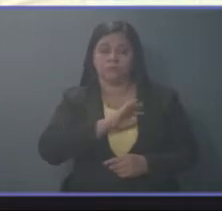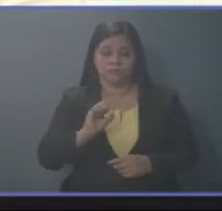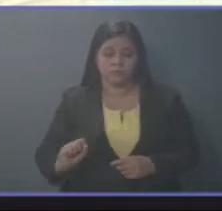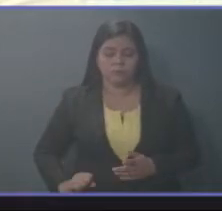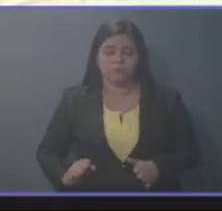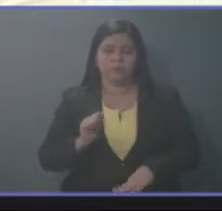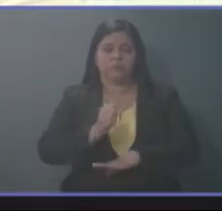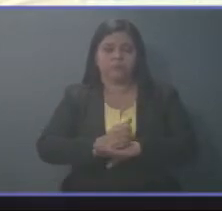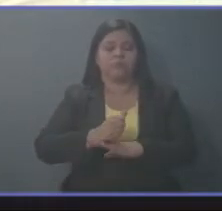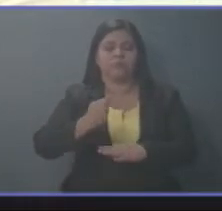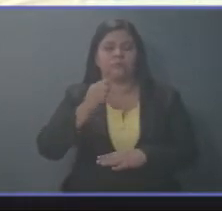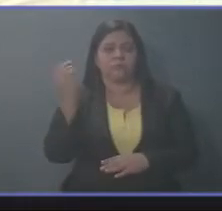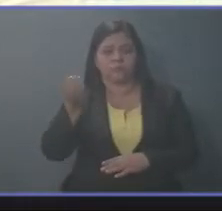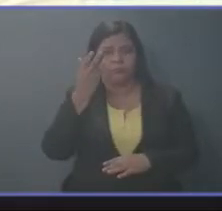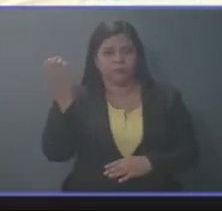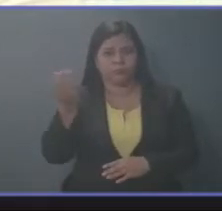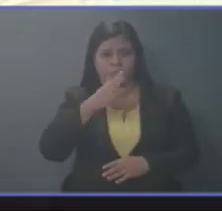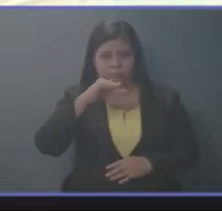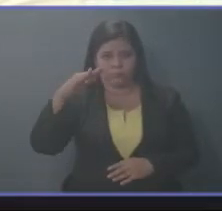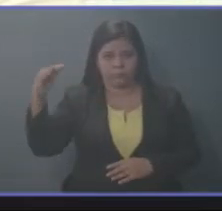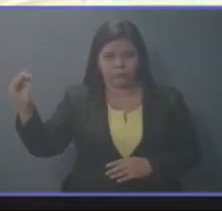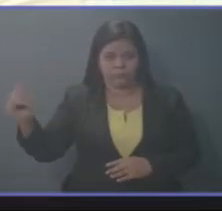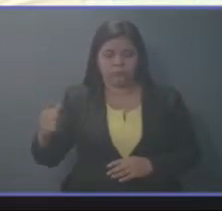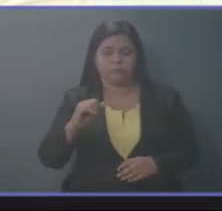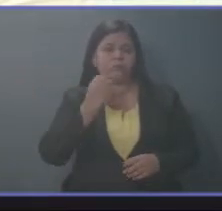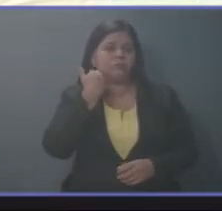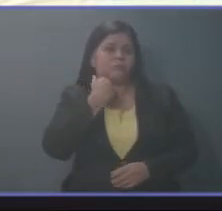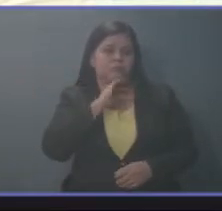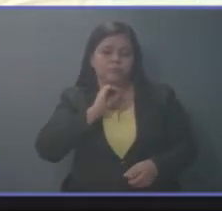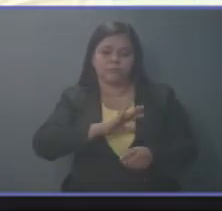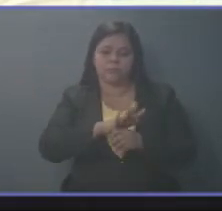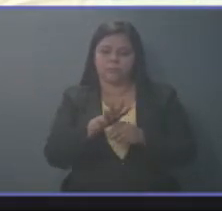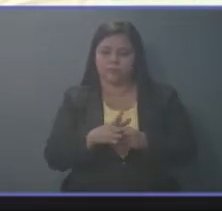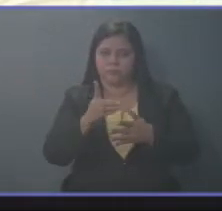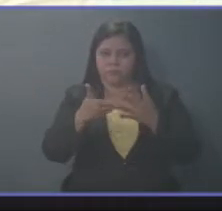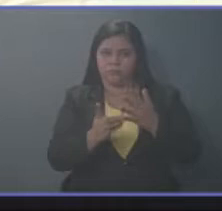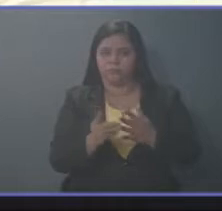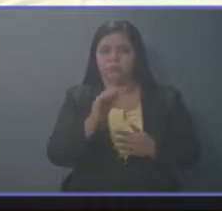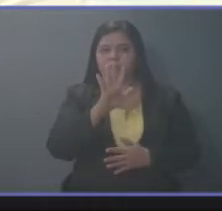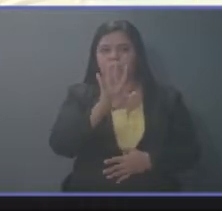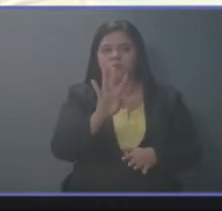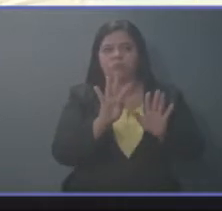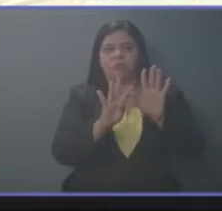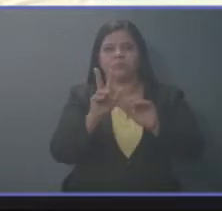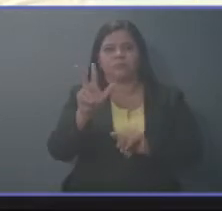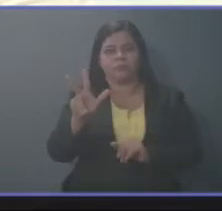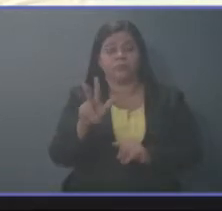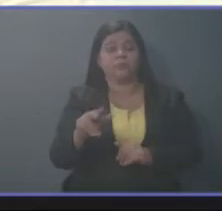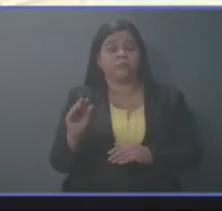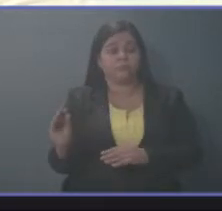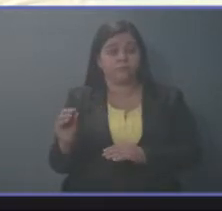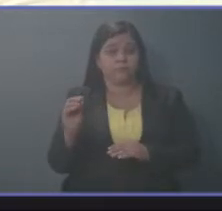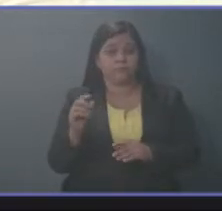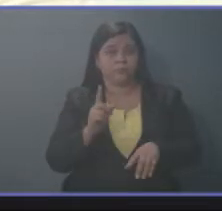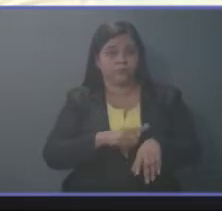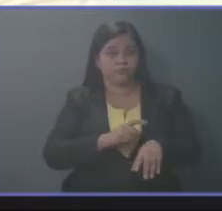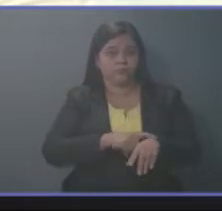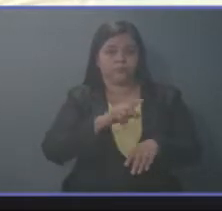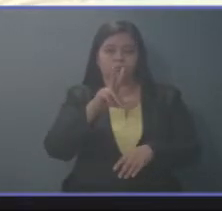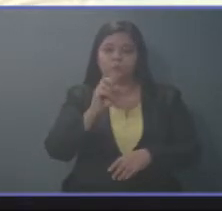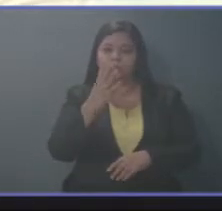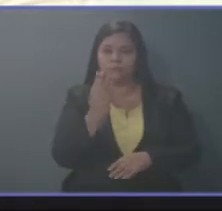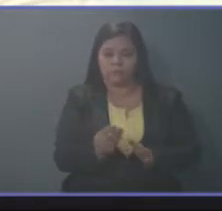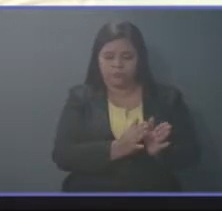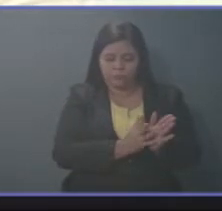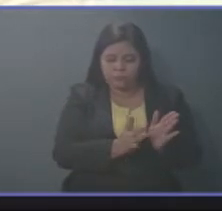emergencia nacional de la pandemia por COVID-19 por medio de decreto legislativo número 593, con vigencia de 30 días contados